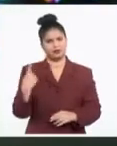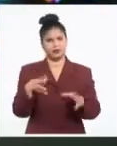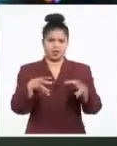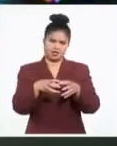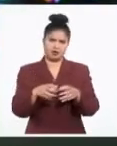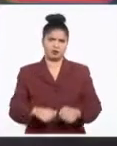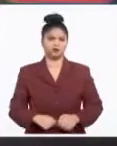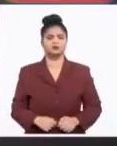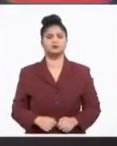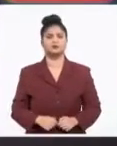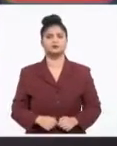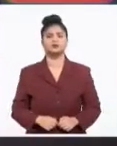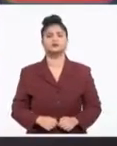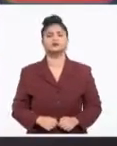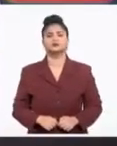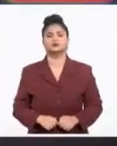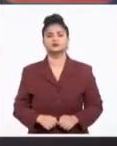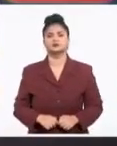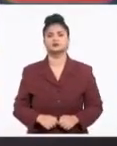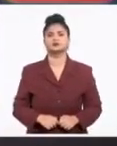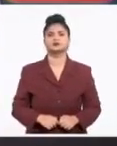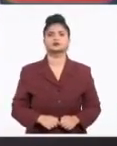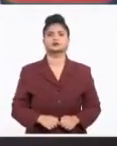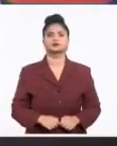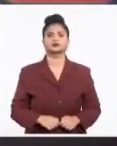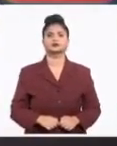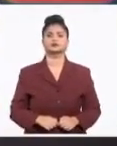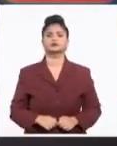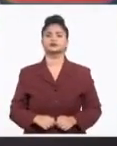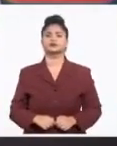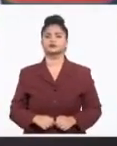de la competición, ¿no? No lo quiero inventar.